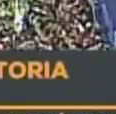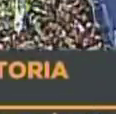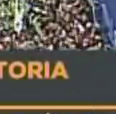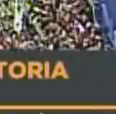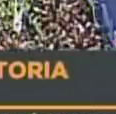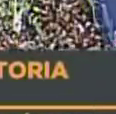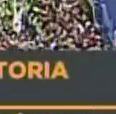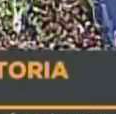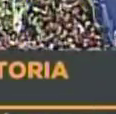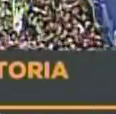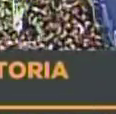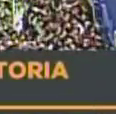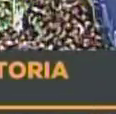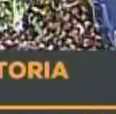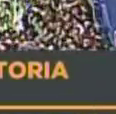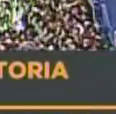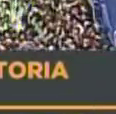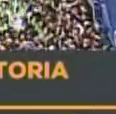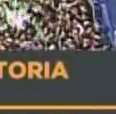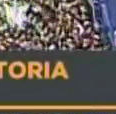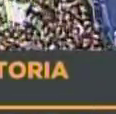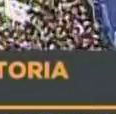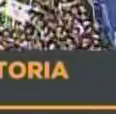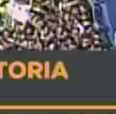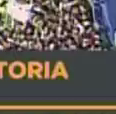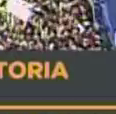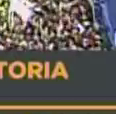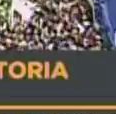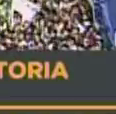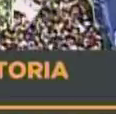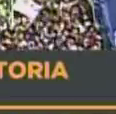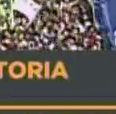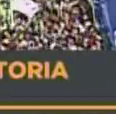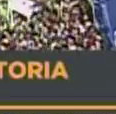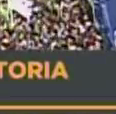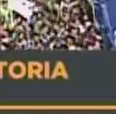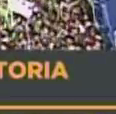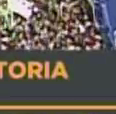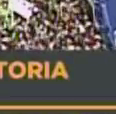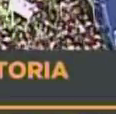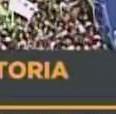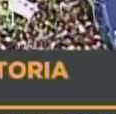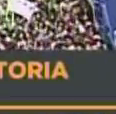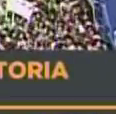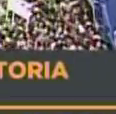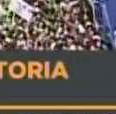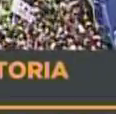CLAP, el movimiento Somos Venezuela, los jóvenes, las